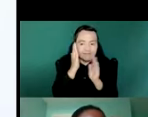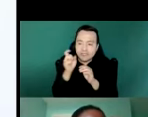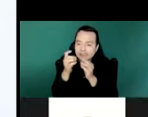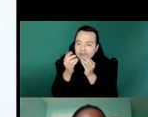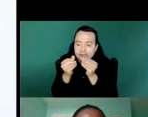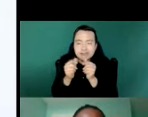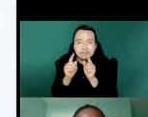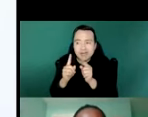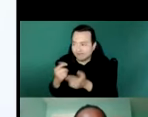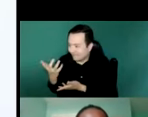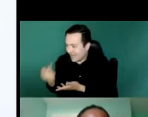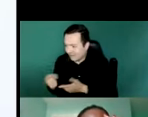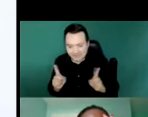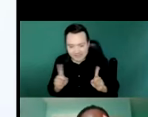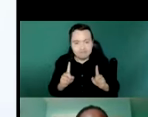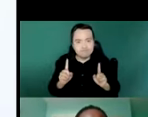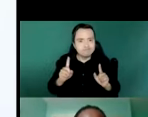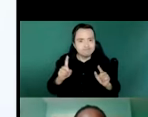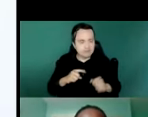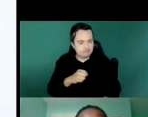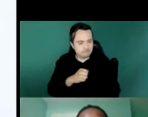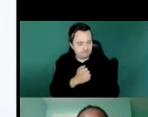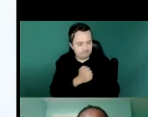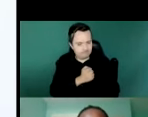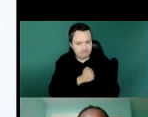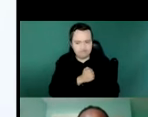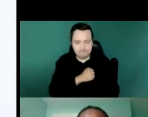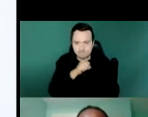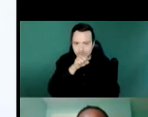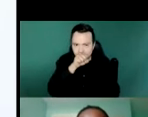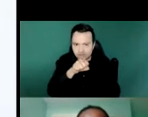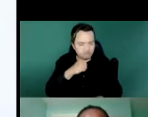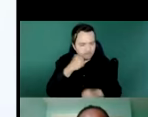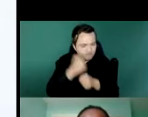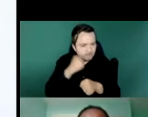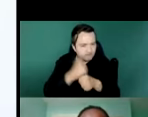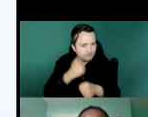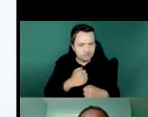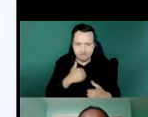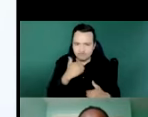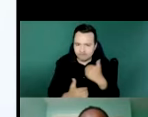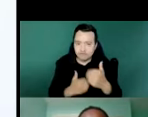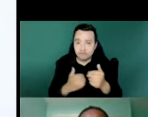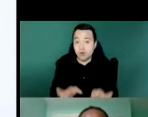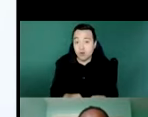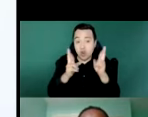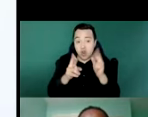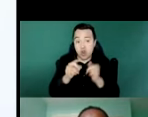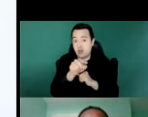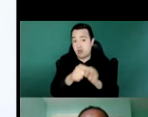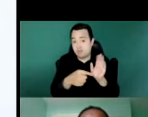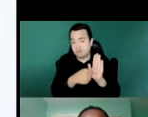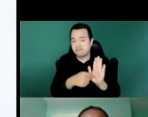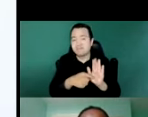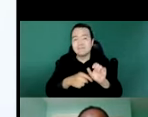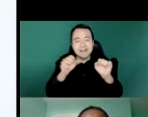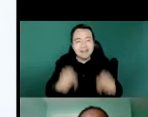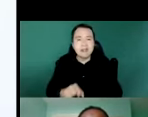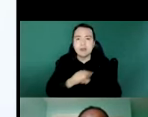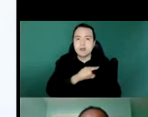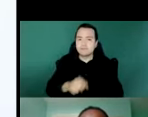lo estamos haciendo, y espero que esto le permita a ustedes tomar fuerza para